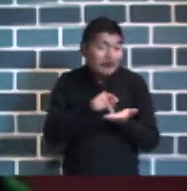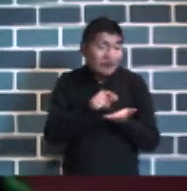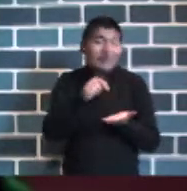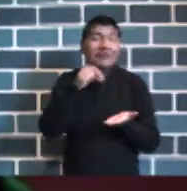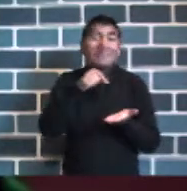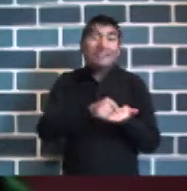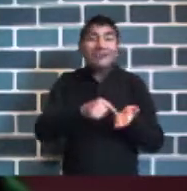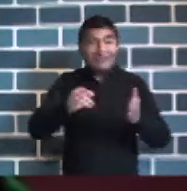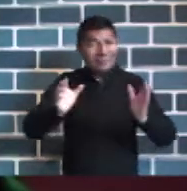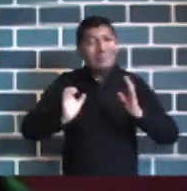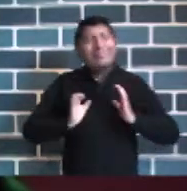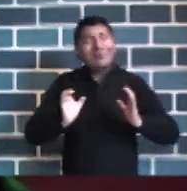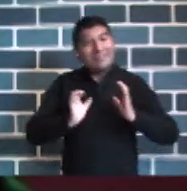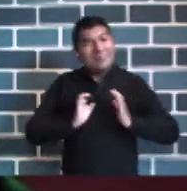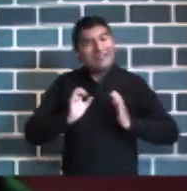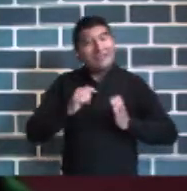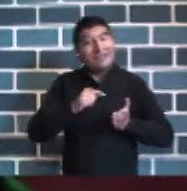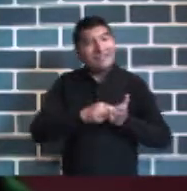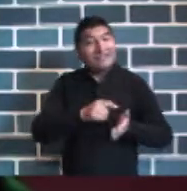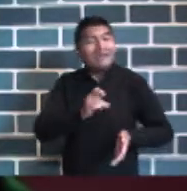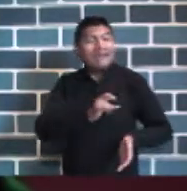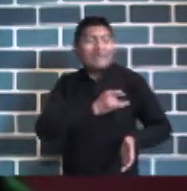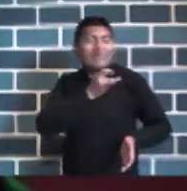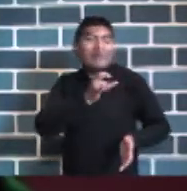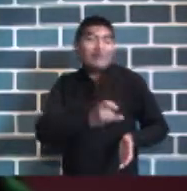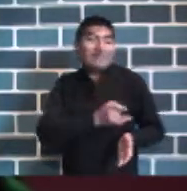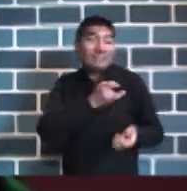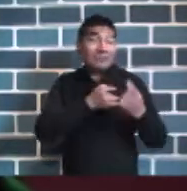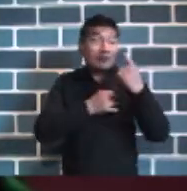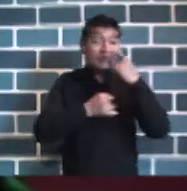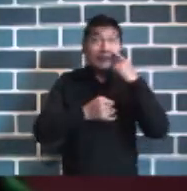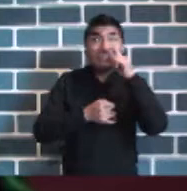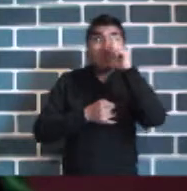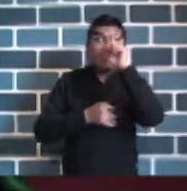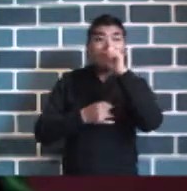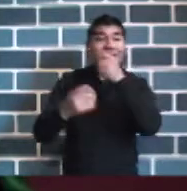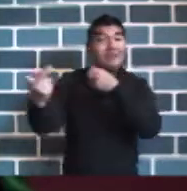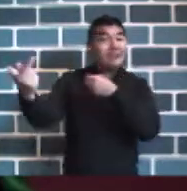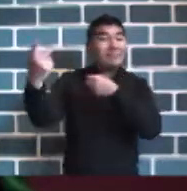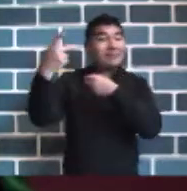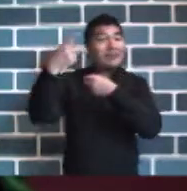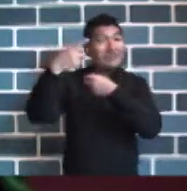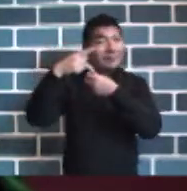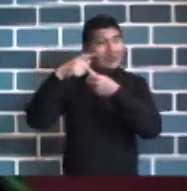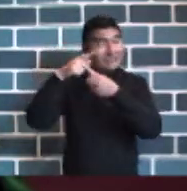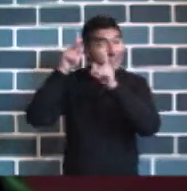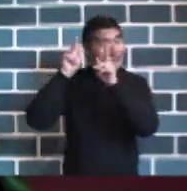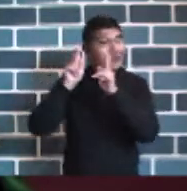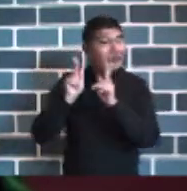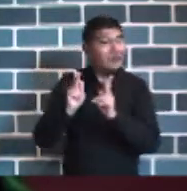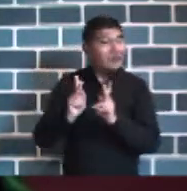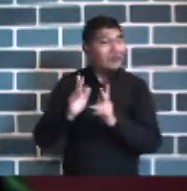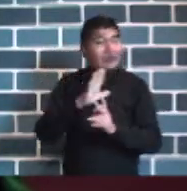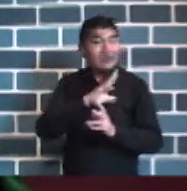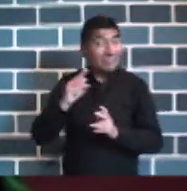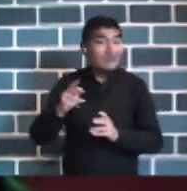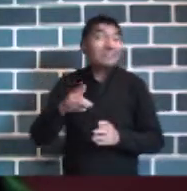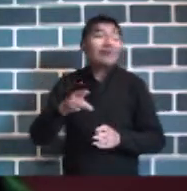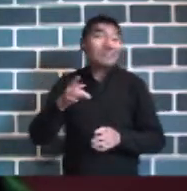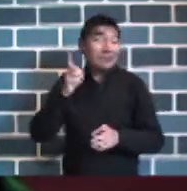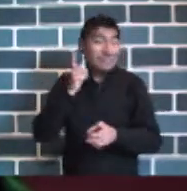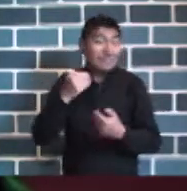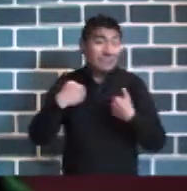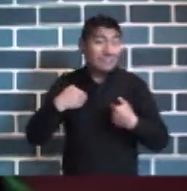capacidad esa sensibilidad de reconocer la presencia de dios y a la par de esto tener la certeza